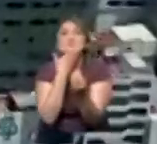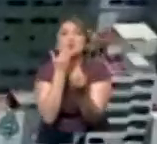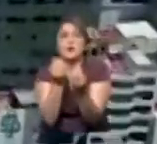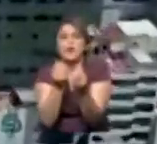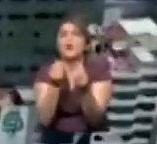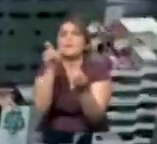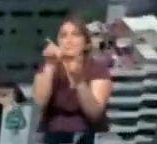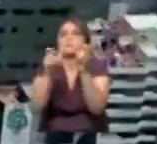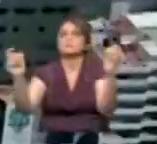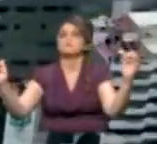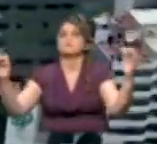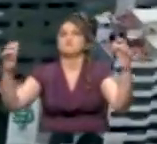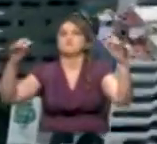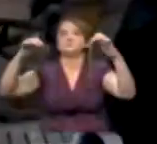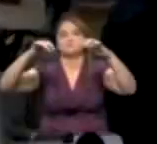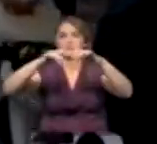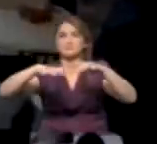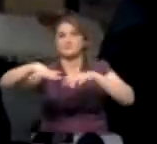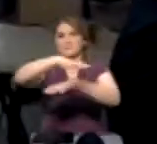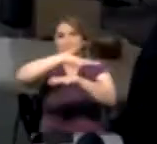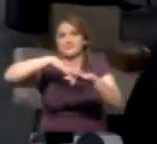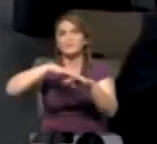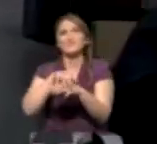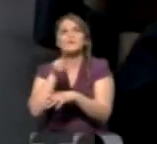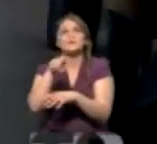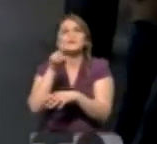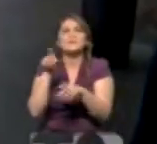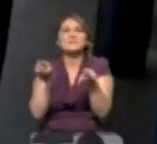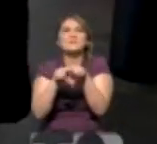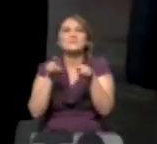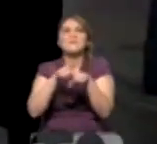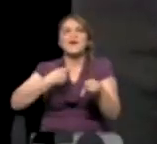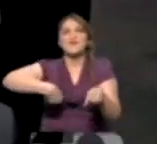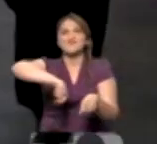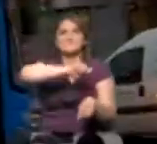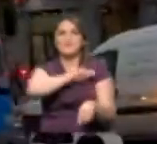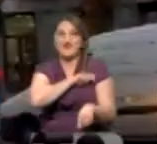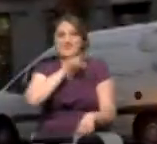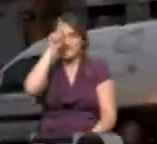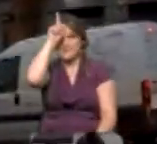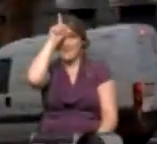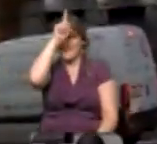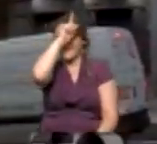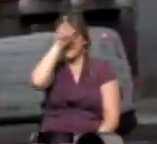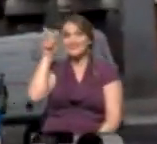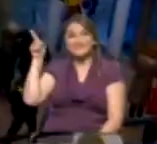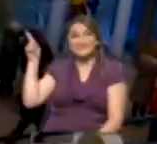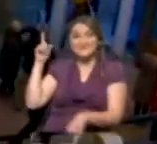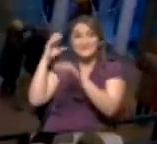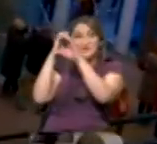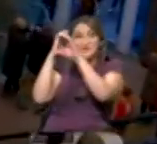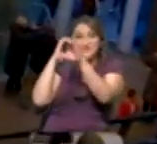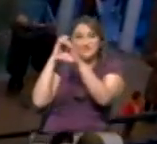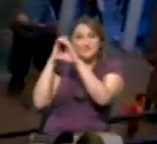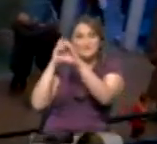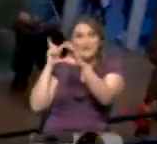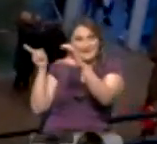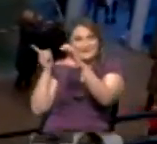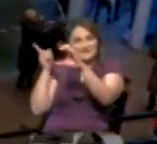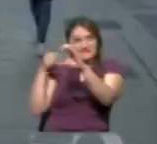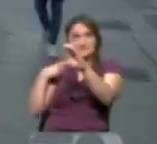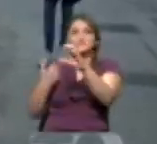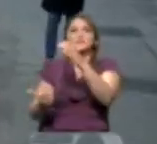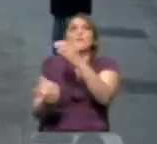similar a Reforma en México o Gran Vía en Madrid, España, con espacios verdes, distintos modos de transporte, incluido el metro, y sobre